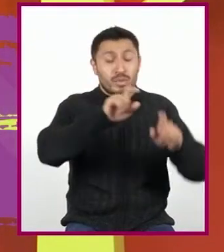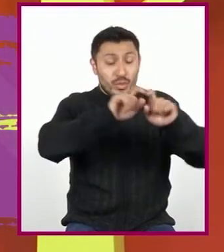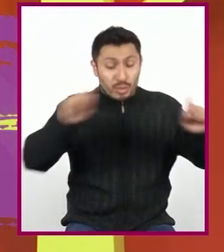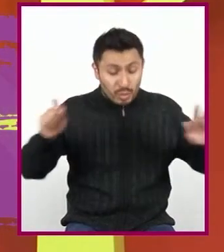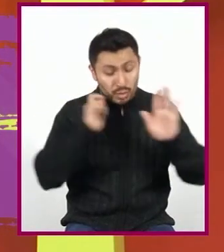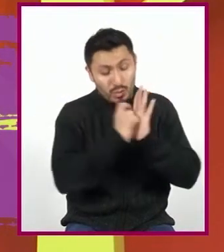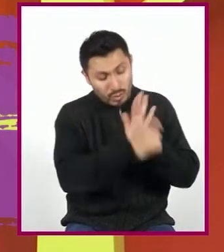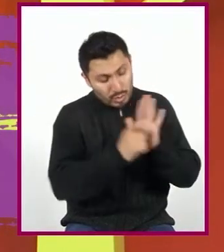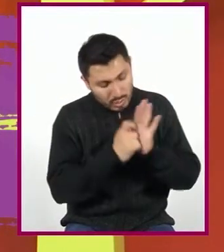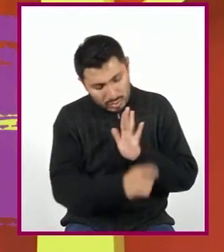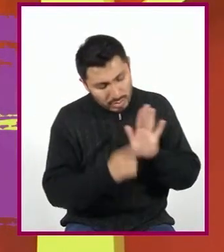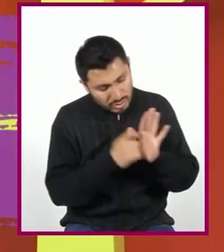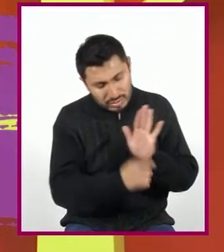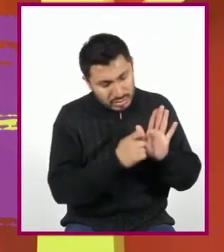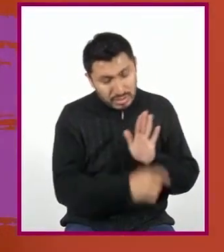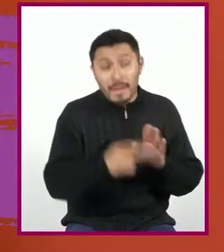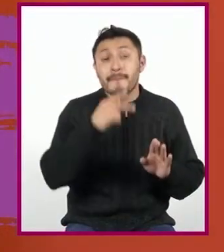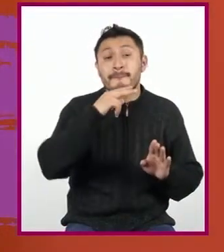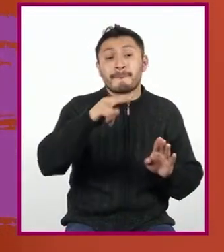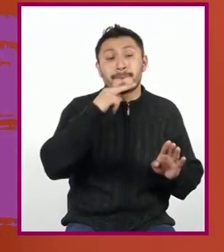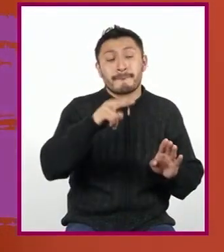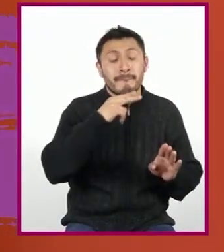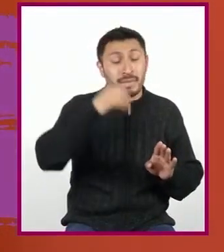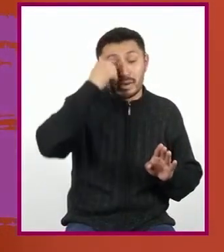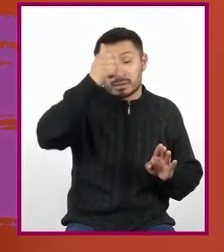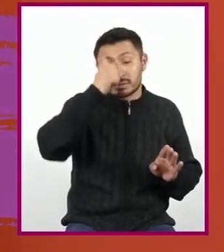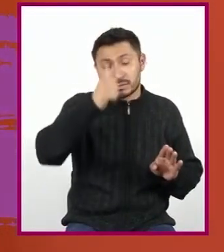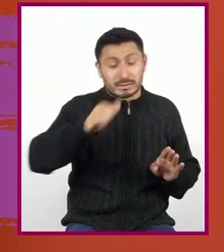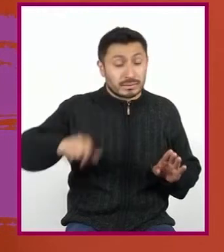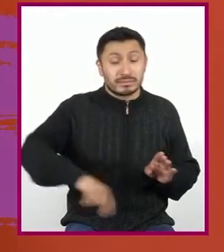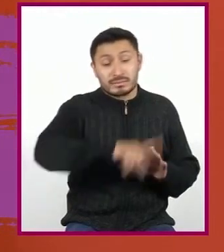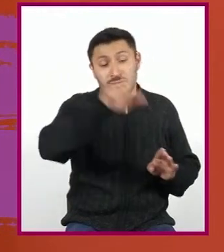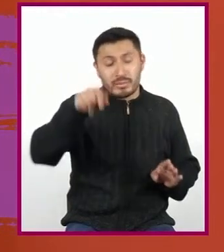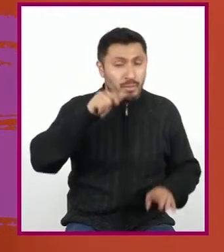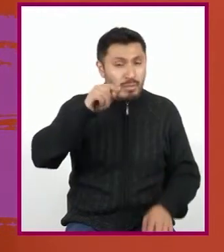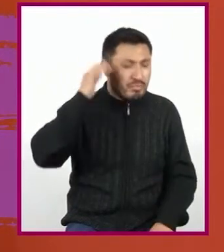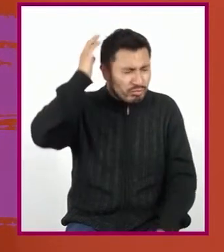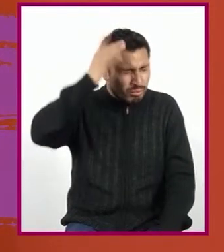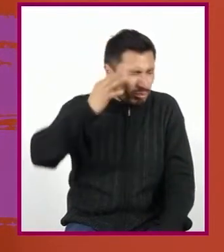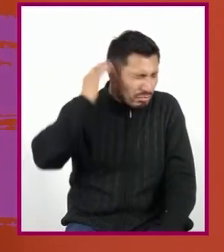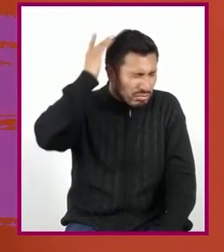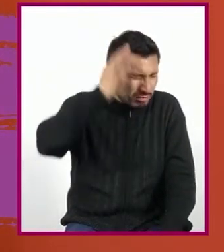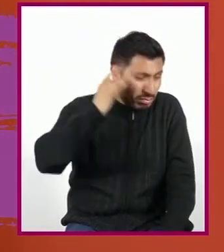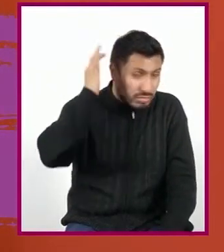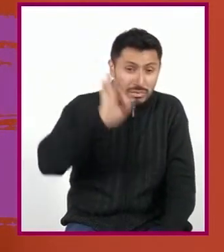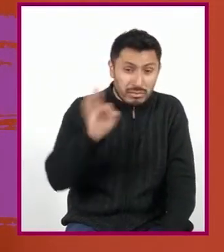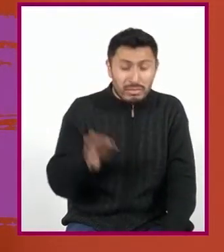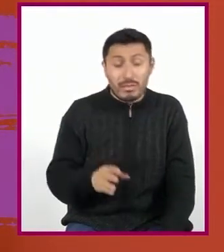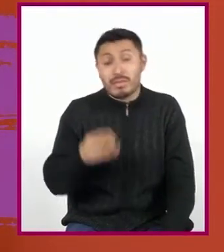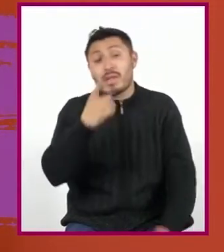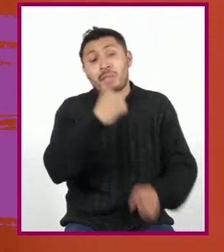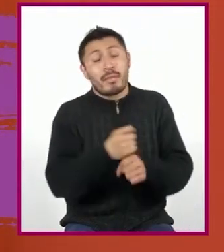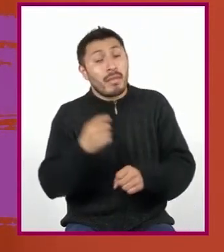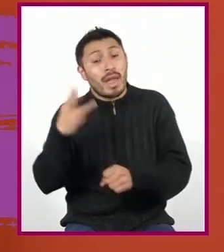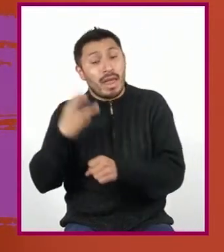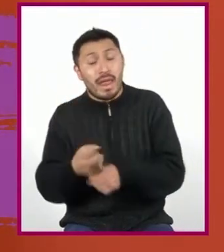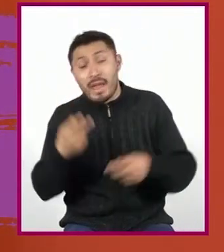manera exhaustiva, aunque breve. Para finalizar con esta sesión, les propongo un